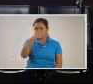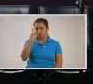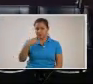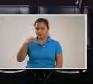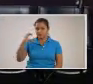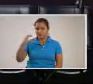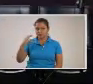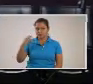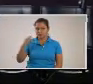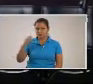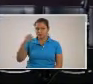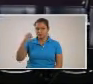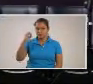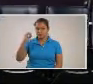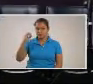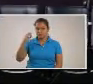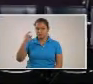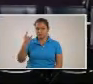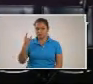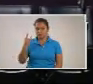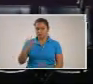sus tropas a Crimea,